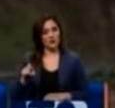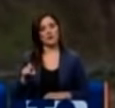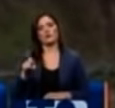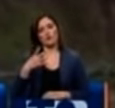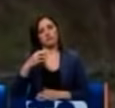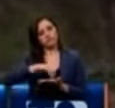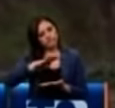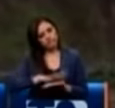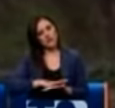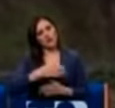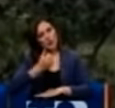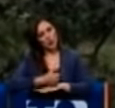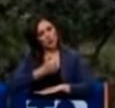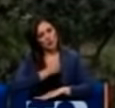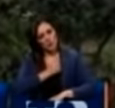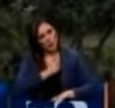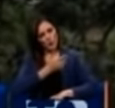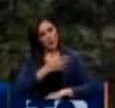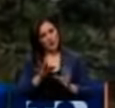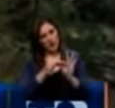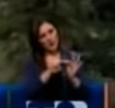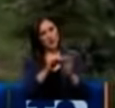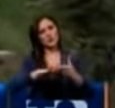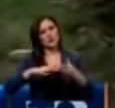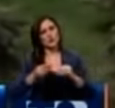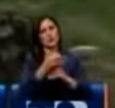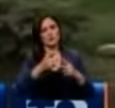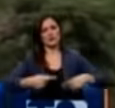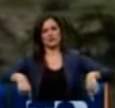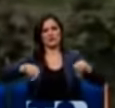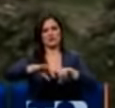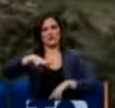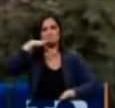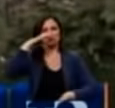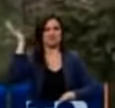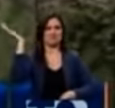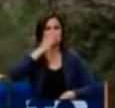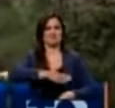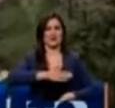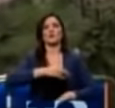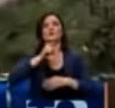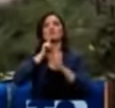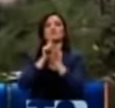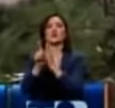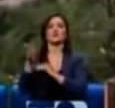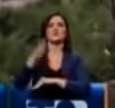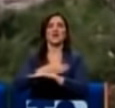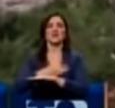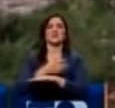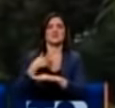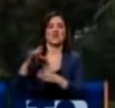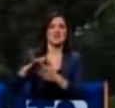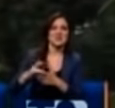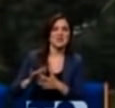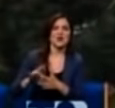poder solucionar ese problema, ya que se ha formado una gran laguna y lógicamente está contaminando el ambiente. Nosotros ya hemos hecho la denuncia a gestión de riesgos,